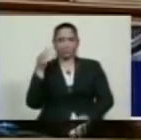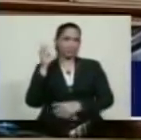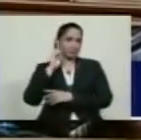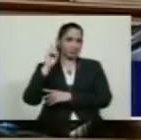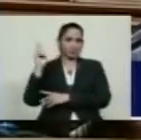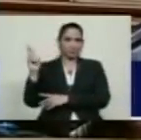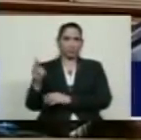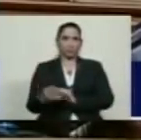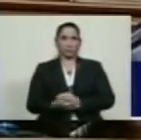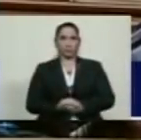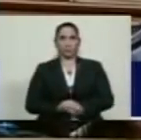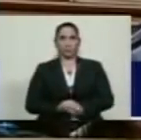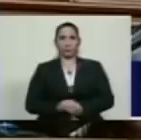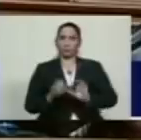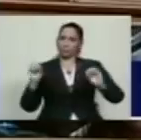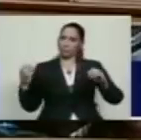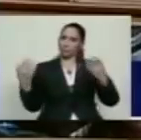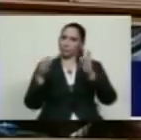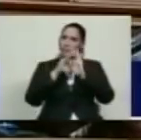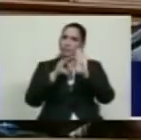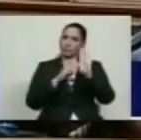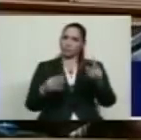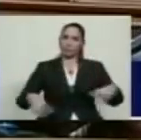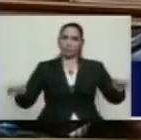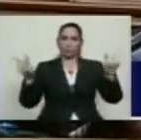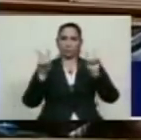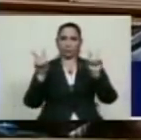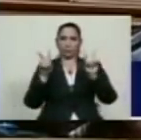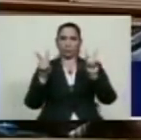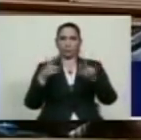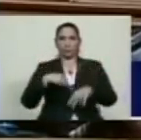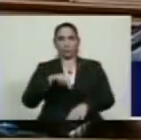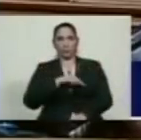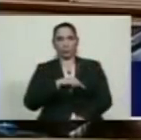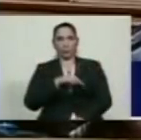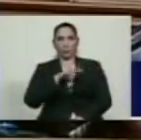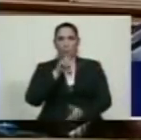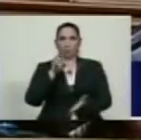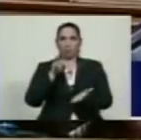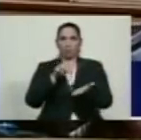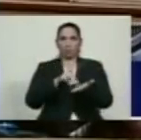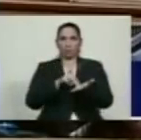Activa, para exaltar los principios y valores de nuestra nación,